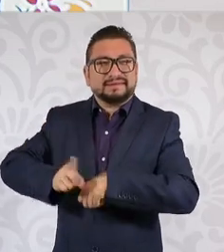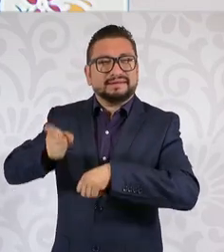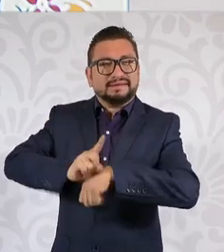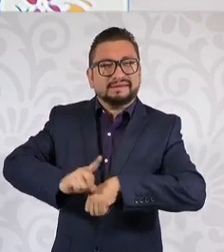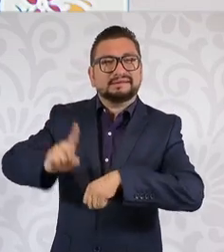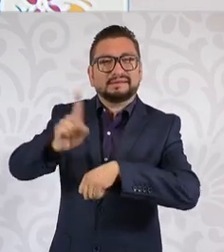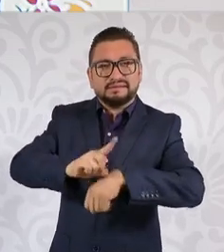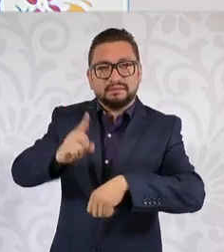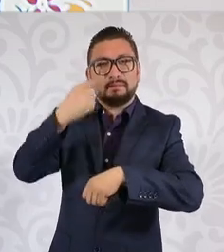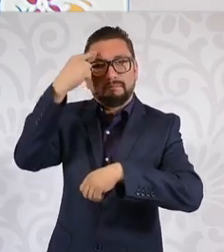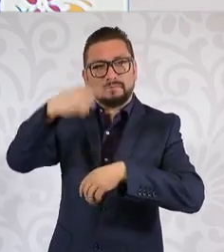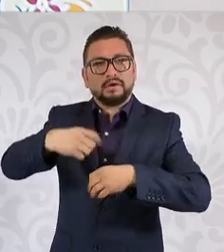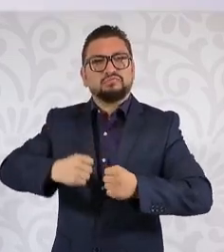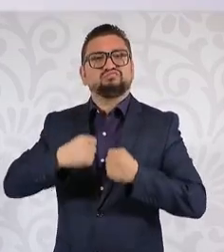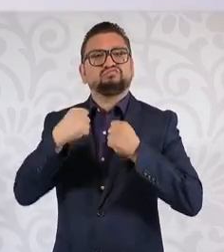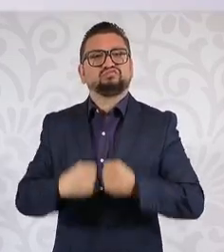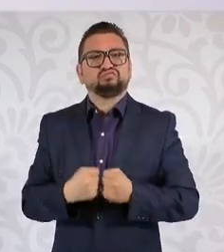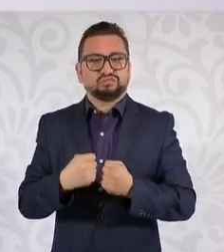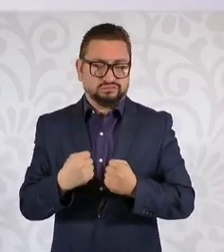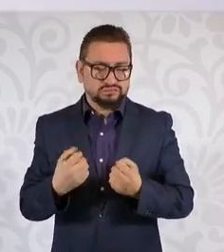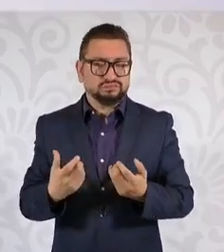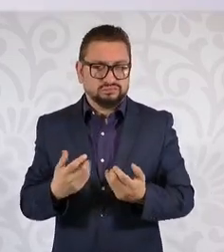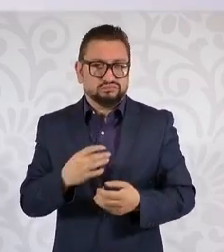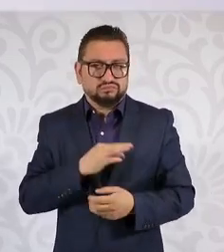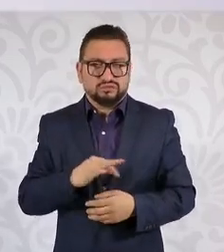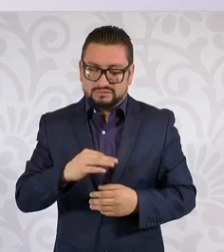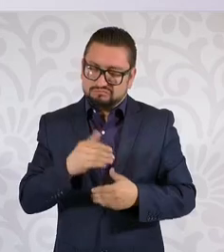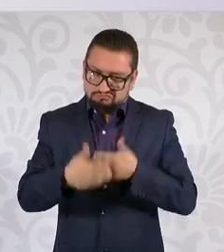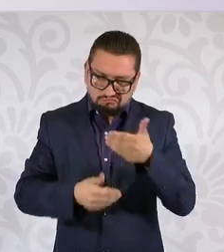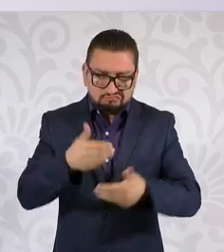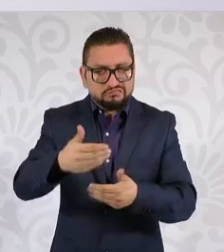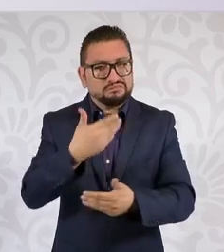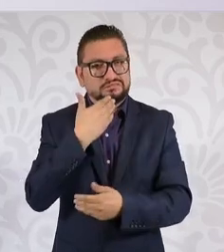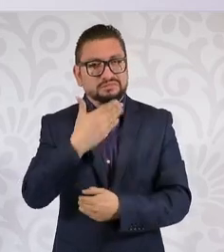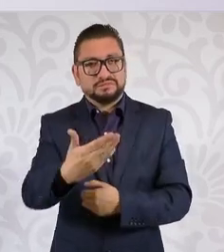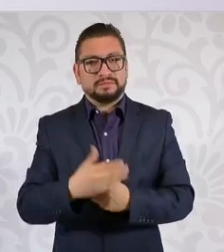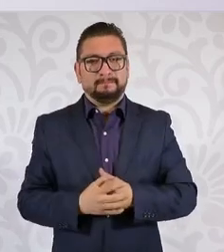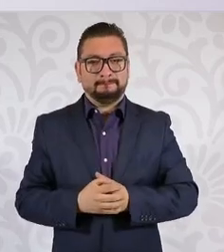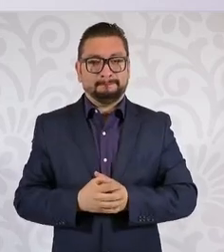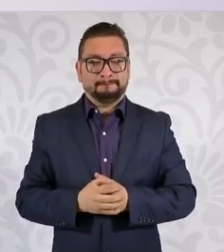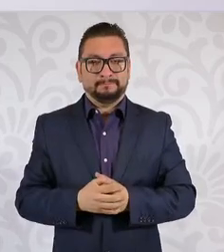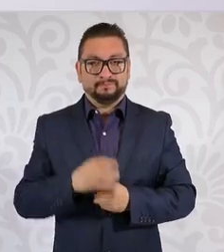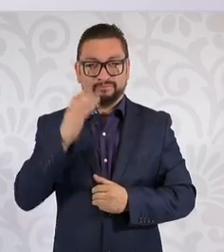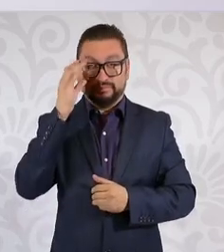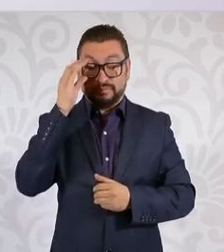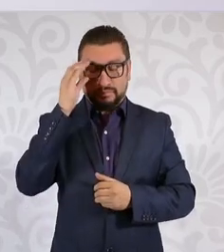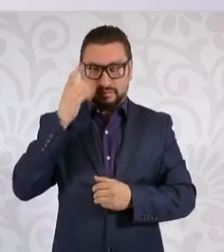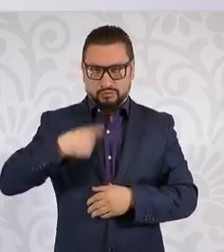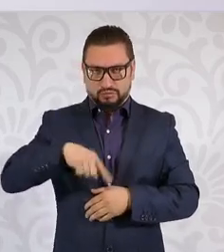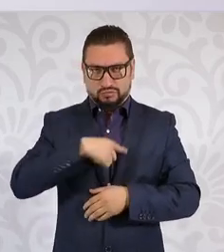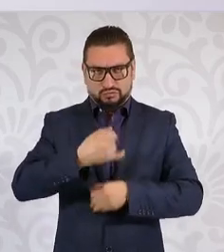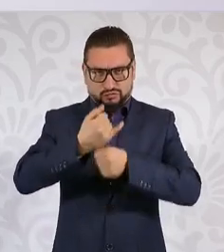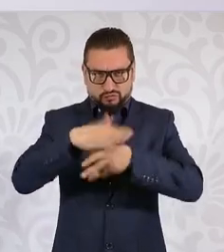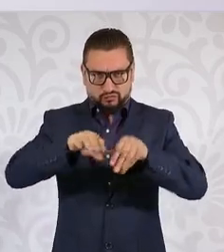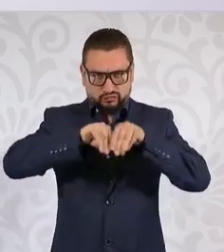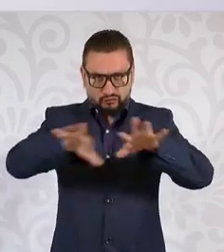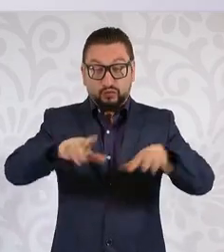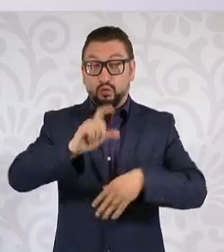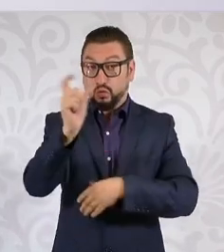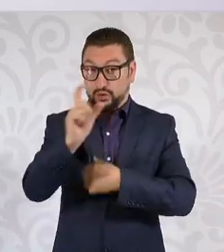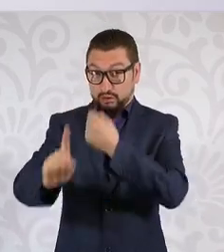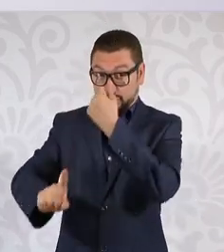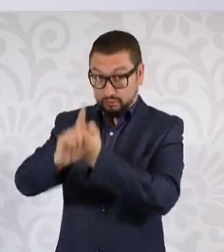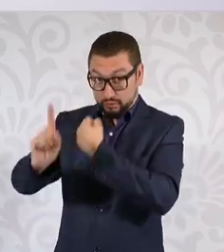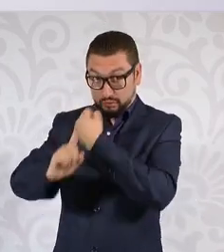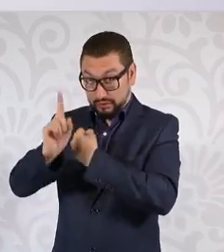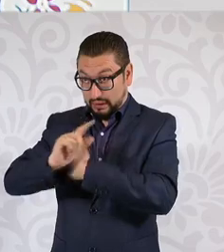los días para fortalecer. Entonces, va a funcionar. y vamos a estar informando, y cuando haya problemas también lo